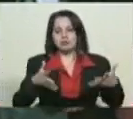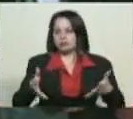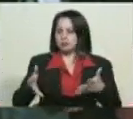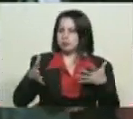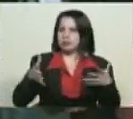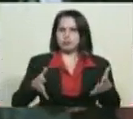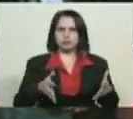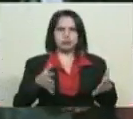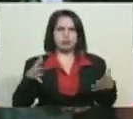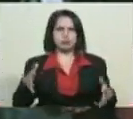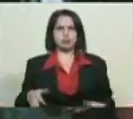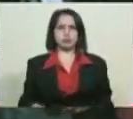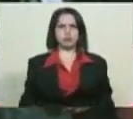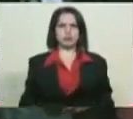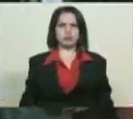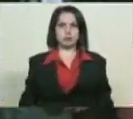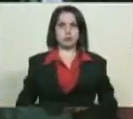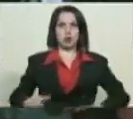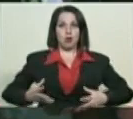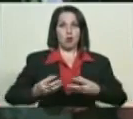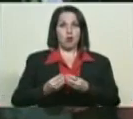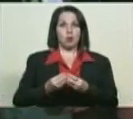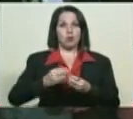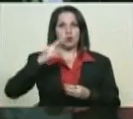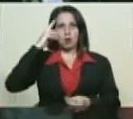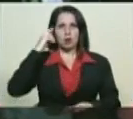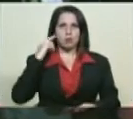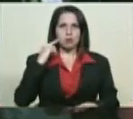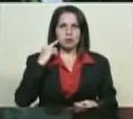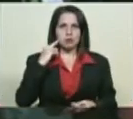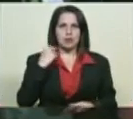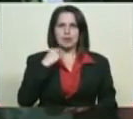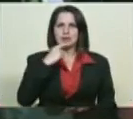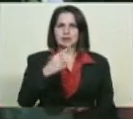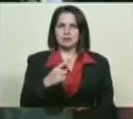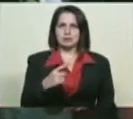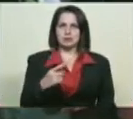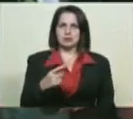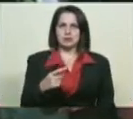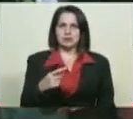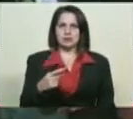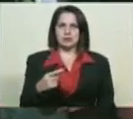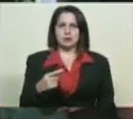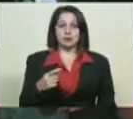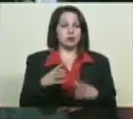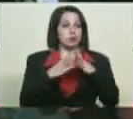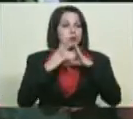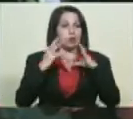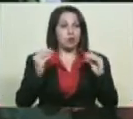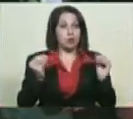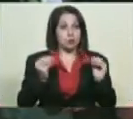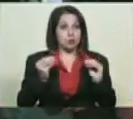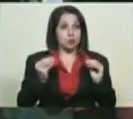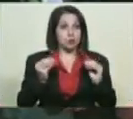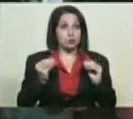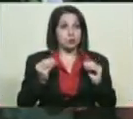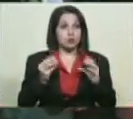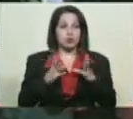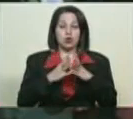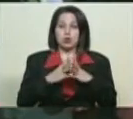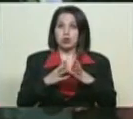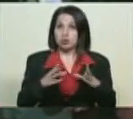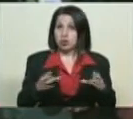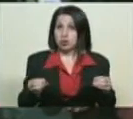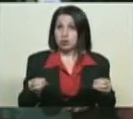popular. Y con Bolívar decimos que todos,